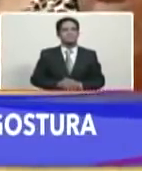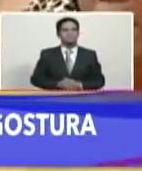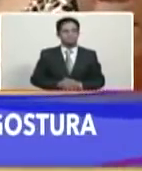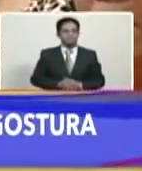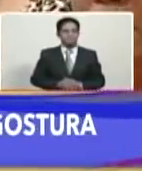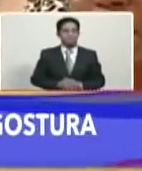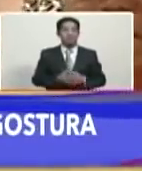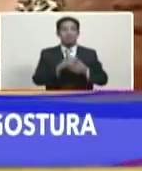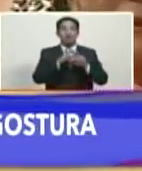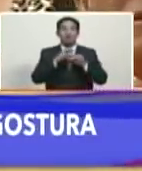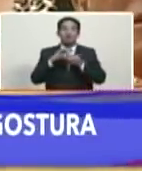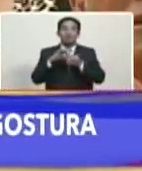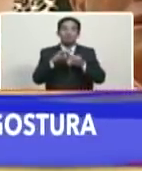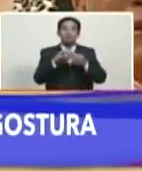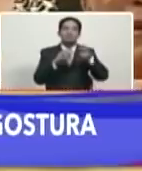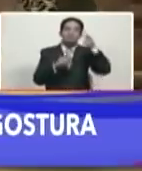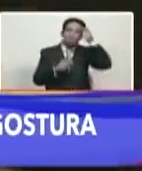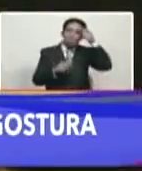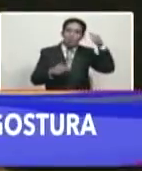La unión cívico-militar